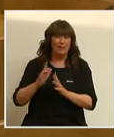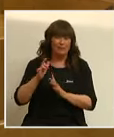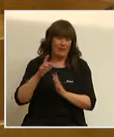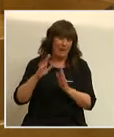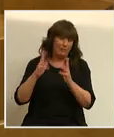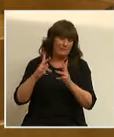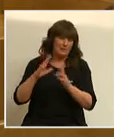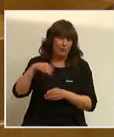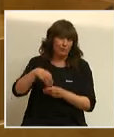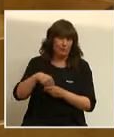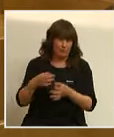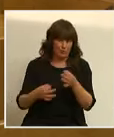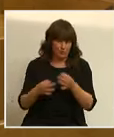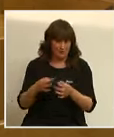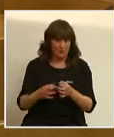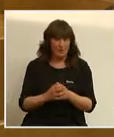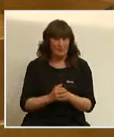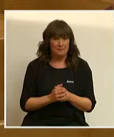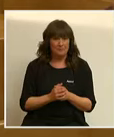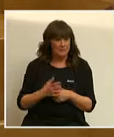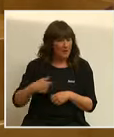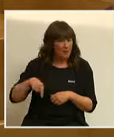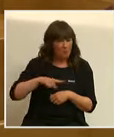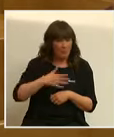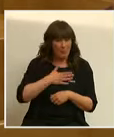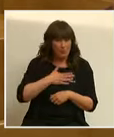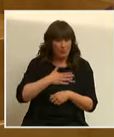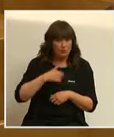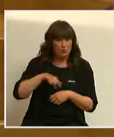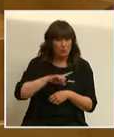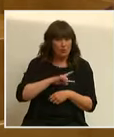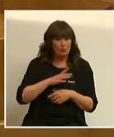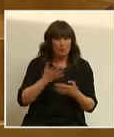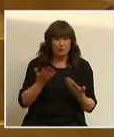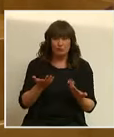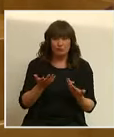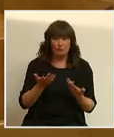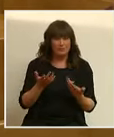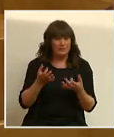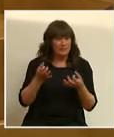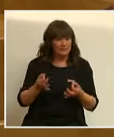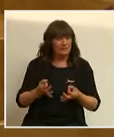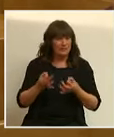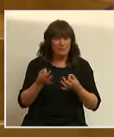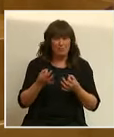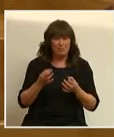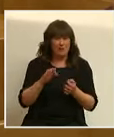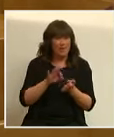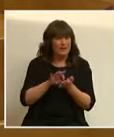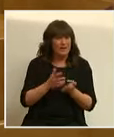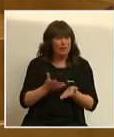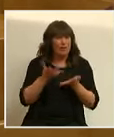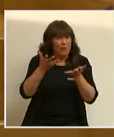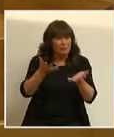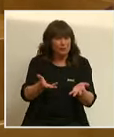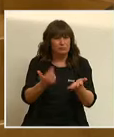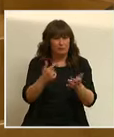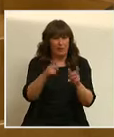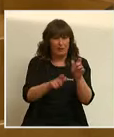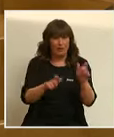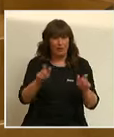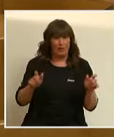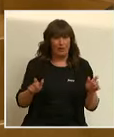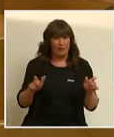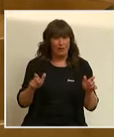Justicia. Para todos nosotros es una máxima el servir a la ciudadanía con la calidad que